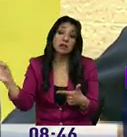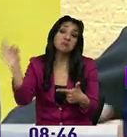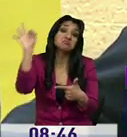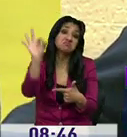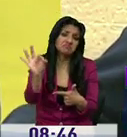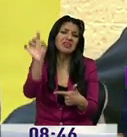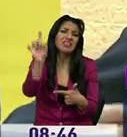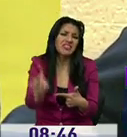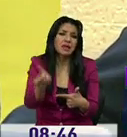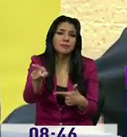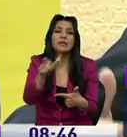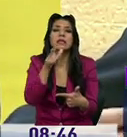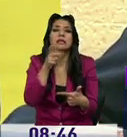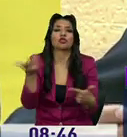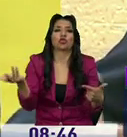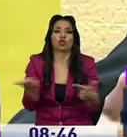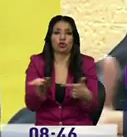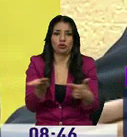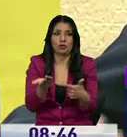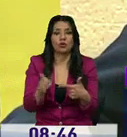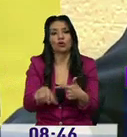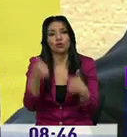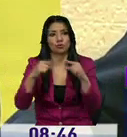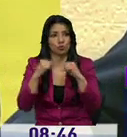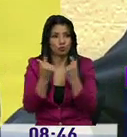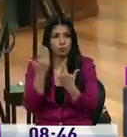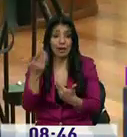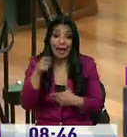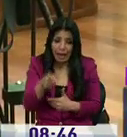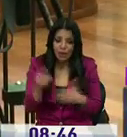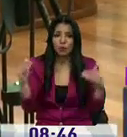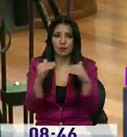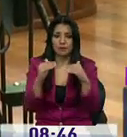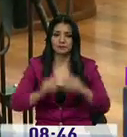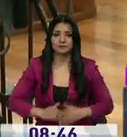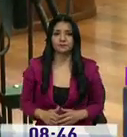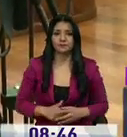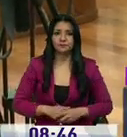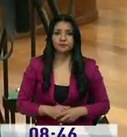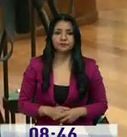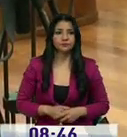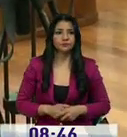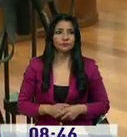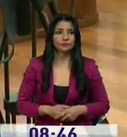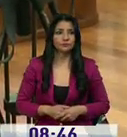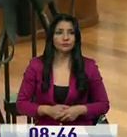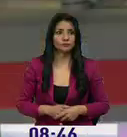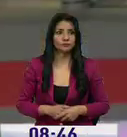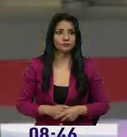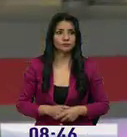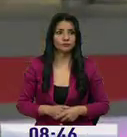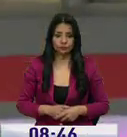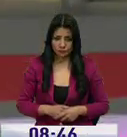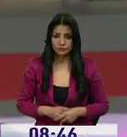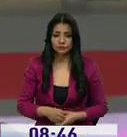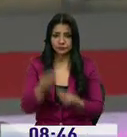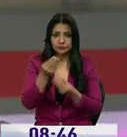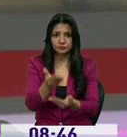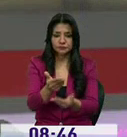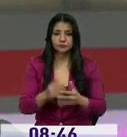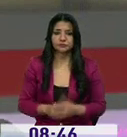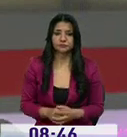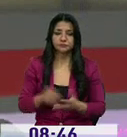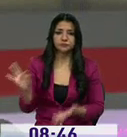segunda autoridad deba provenir de otro partido político. En Quito informó Adriana Rojas. Tiempo de contarles